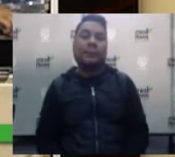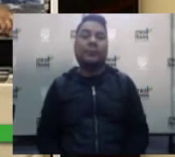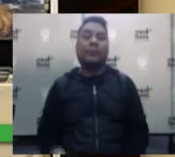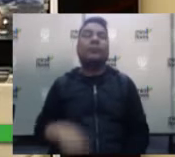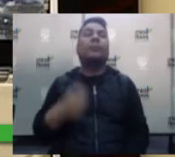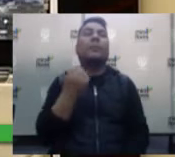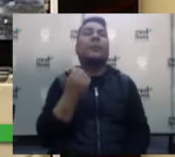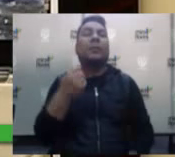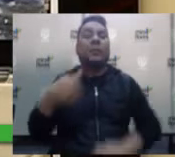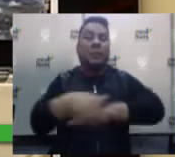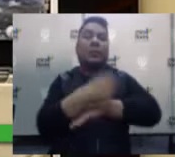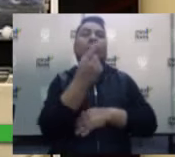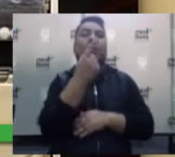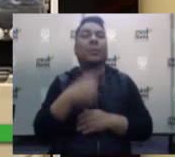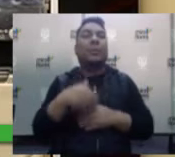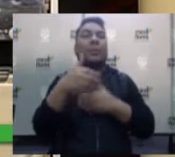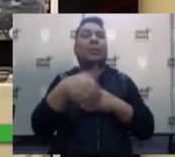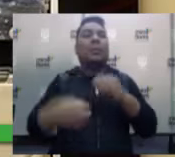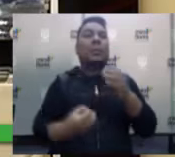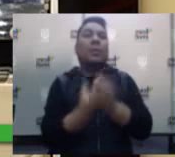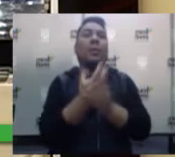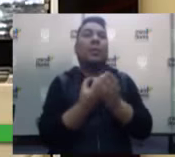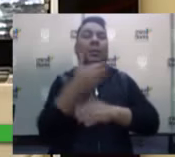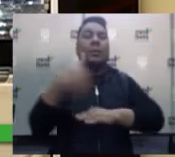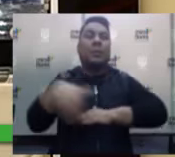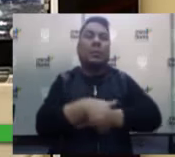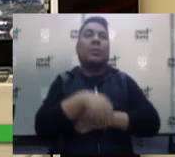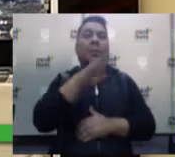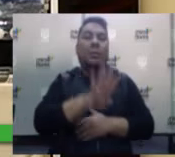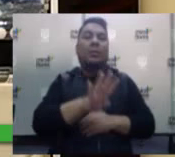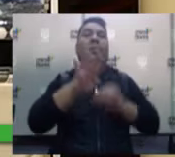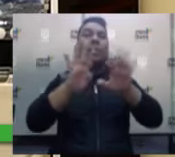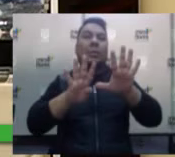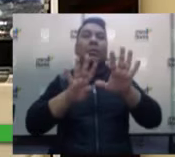Ubicación 11, Avenida Arequipa, cuadra 49, frente al 4915.